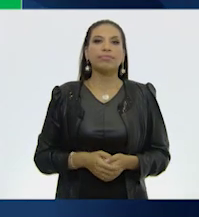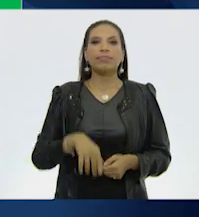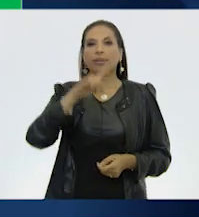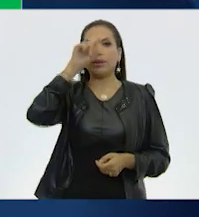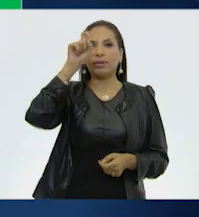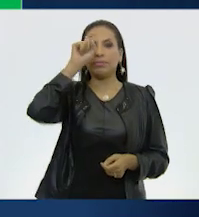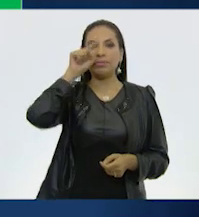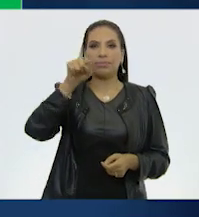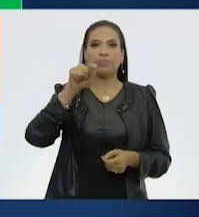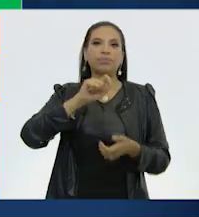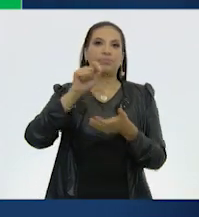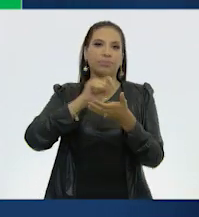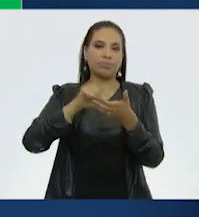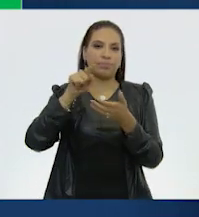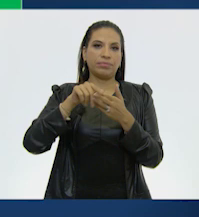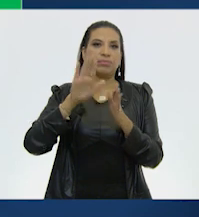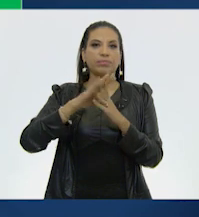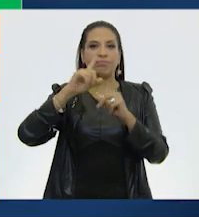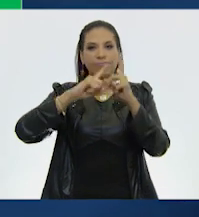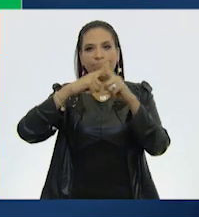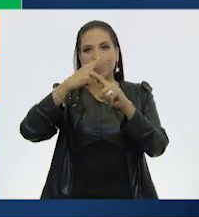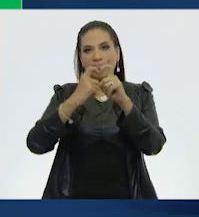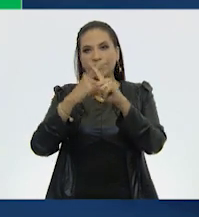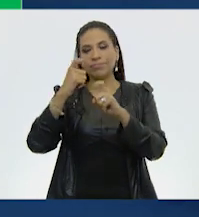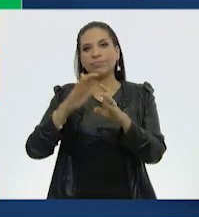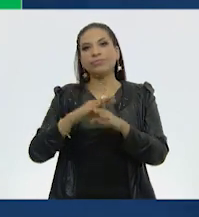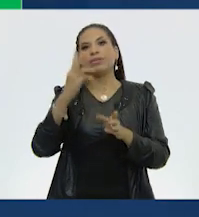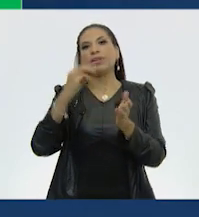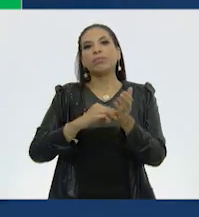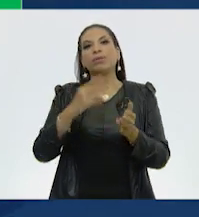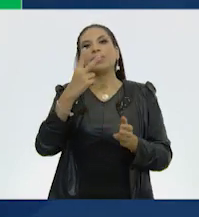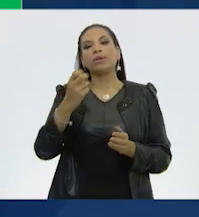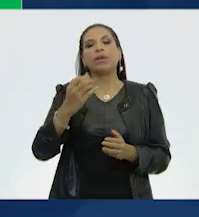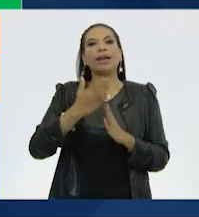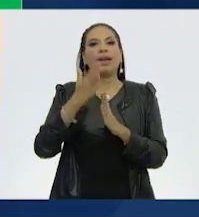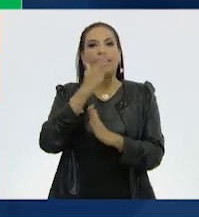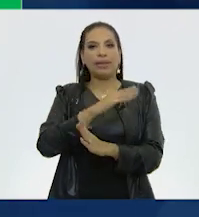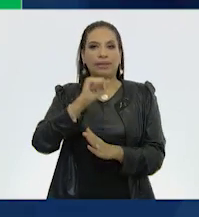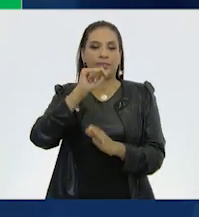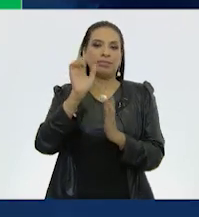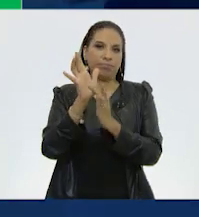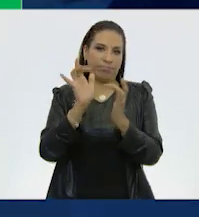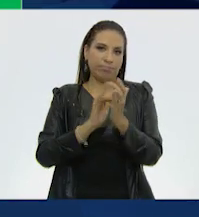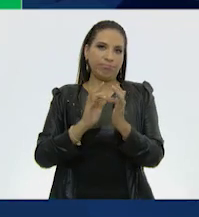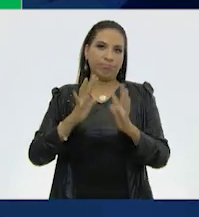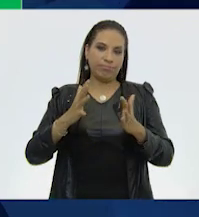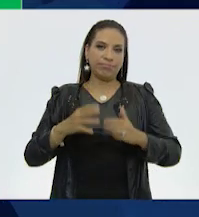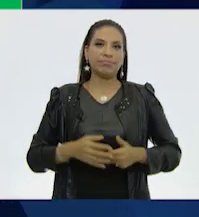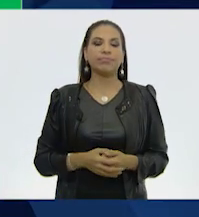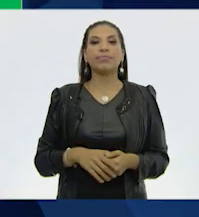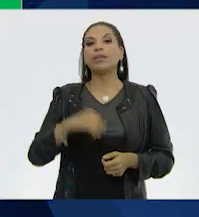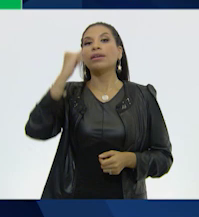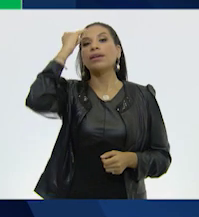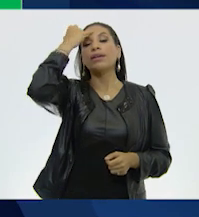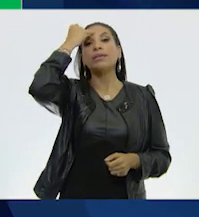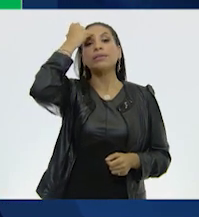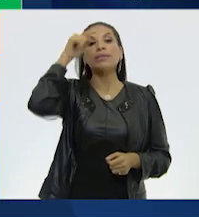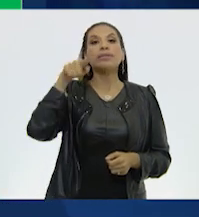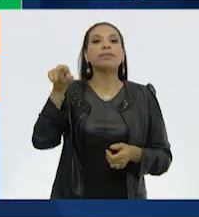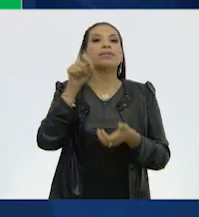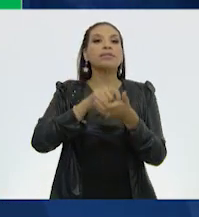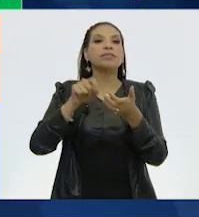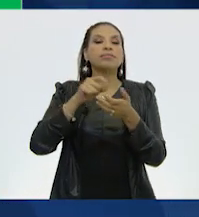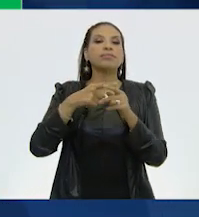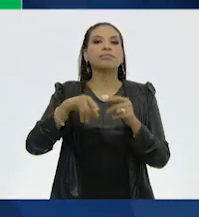Egipto fue la escritura jeroglífica en el 3200 a.C. aproximadamente. La India,